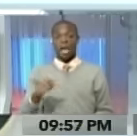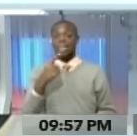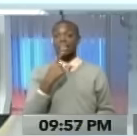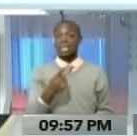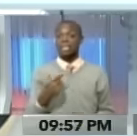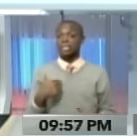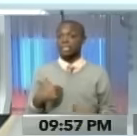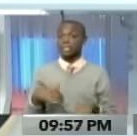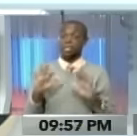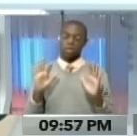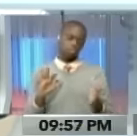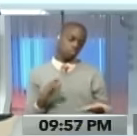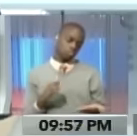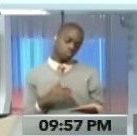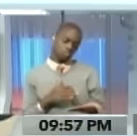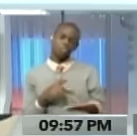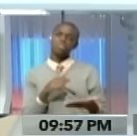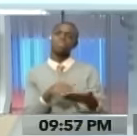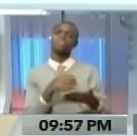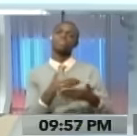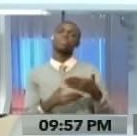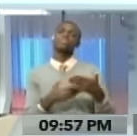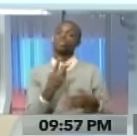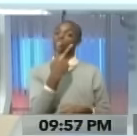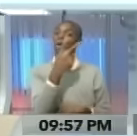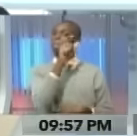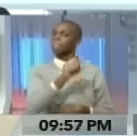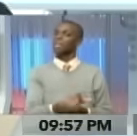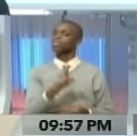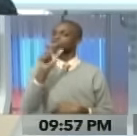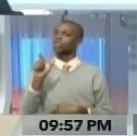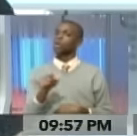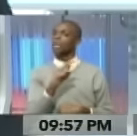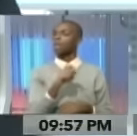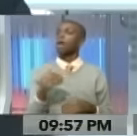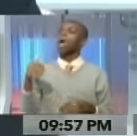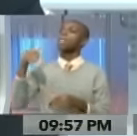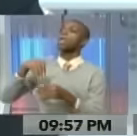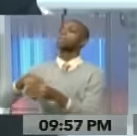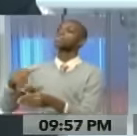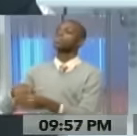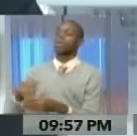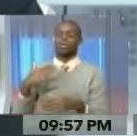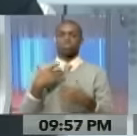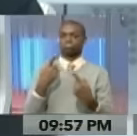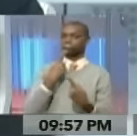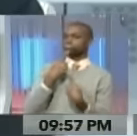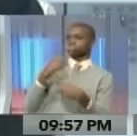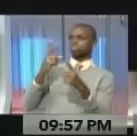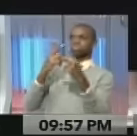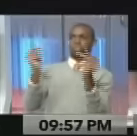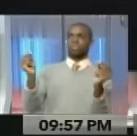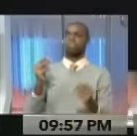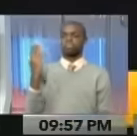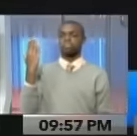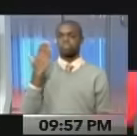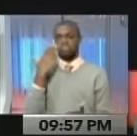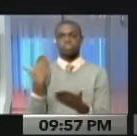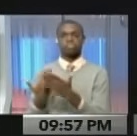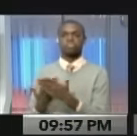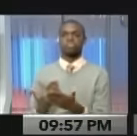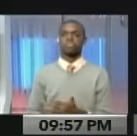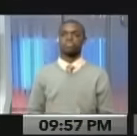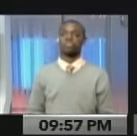es el sonido número tres dos electores que denuncian irregularidades sobre esto vamos a escuchar esto Soy